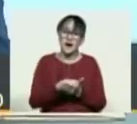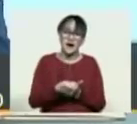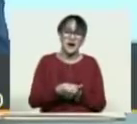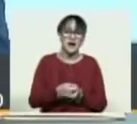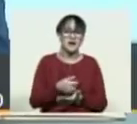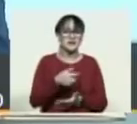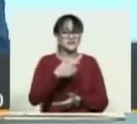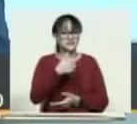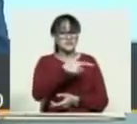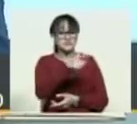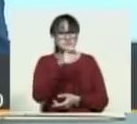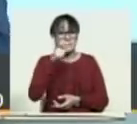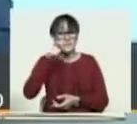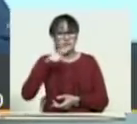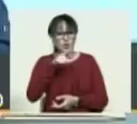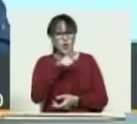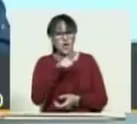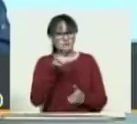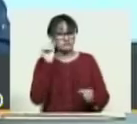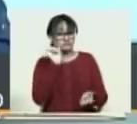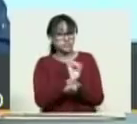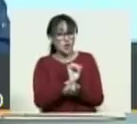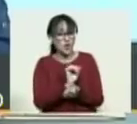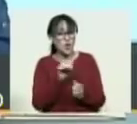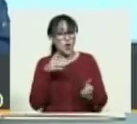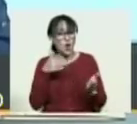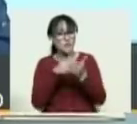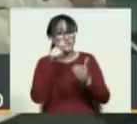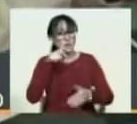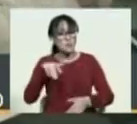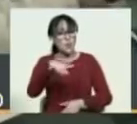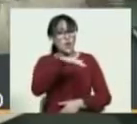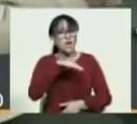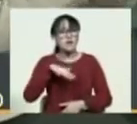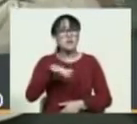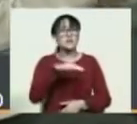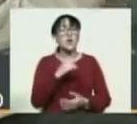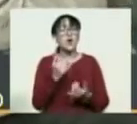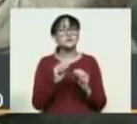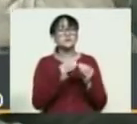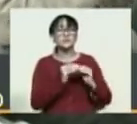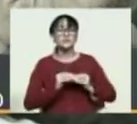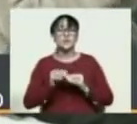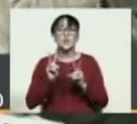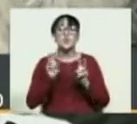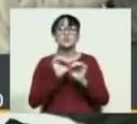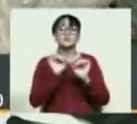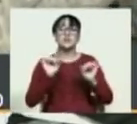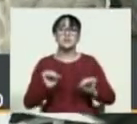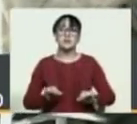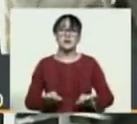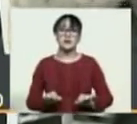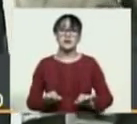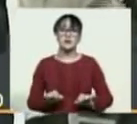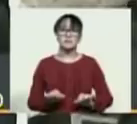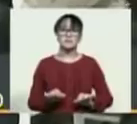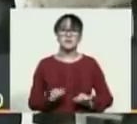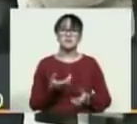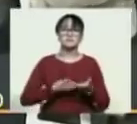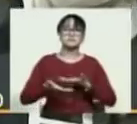los ladrones que están especulando contra el pueblo. Y vamos a regularizar un nuevo sistema